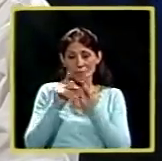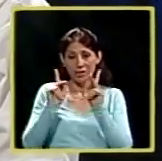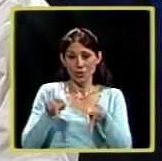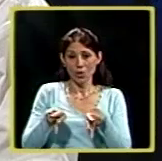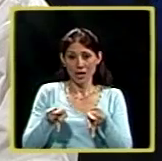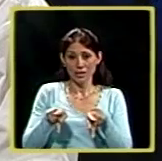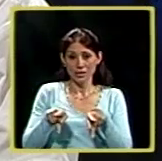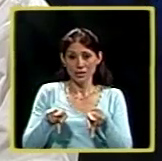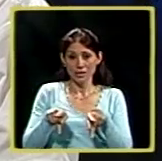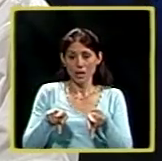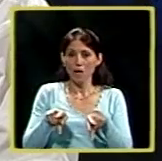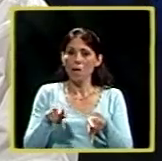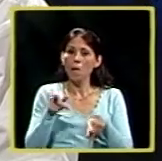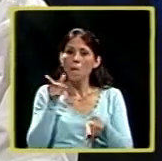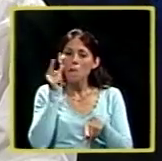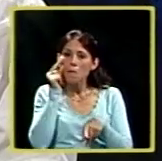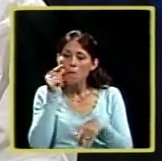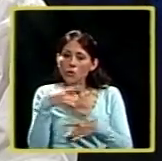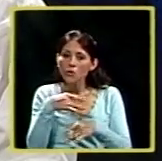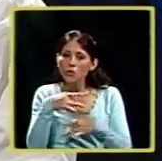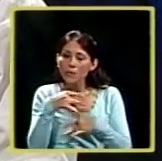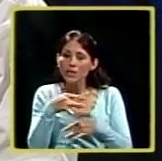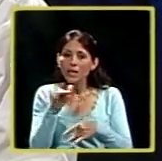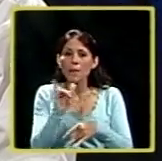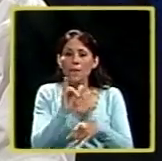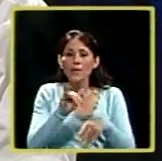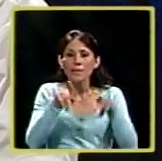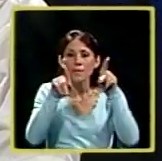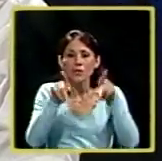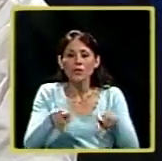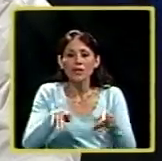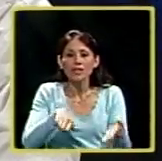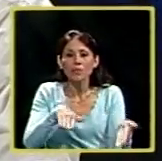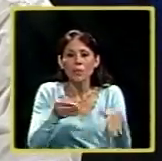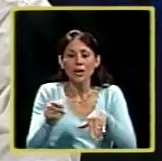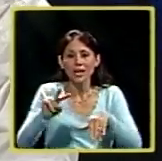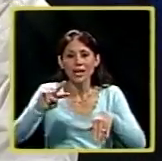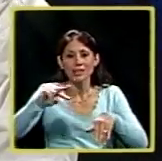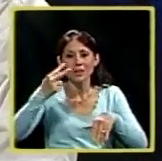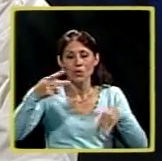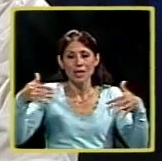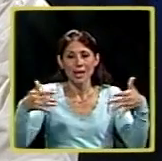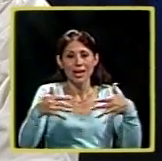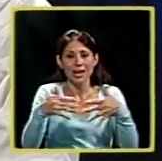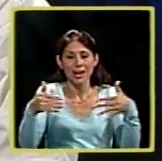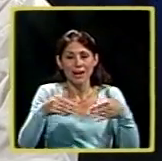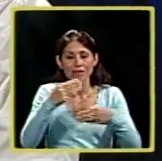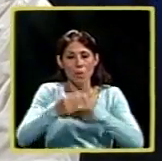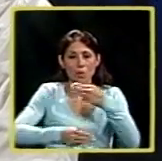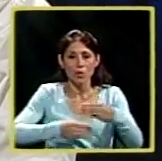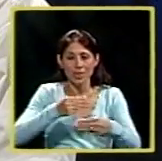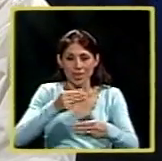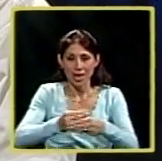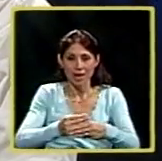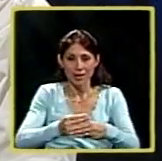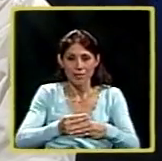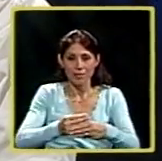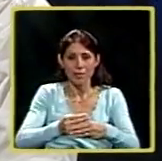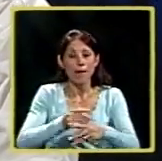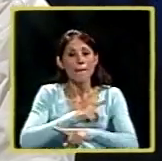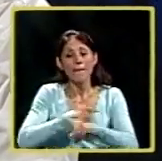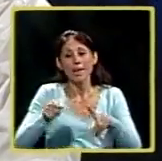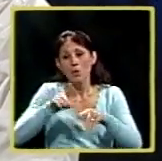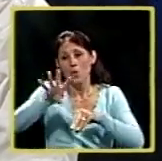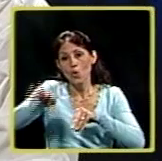en la Segunda Guerra Mundial. Como soldados muertos en el frente de batalla, los mismos 6 millones. Pero los otros